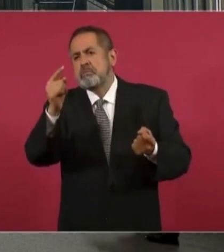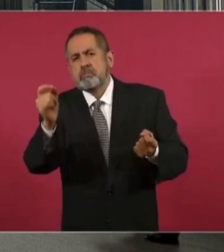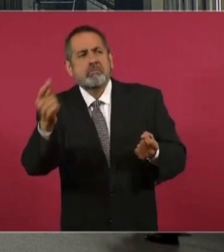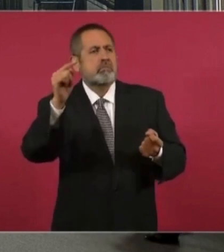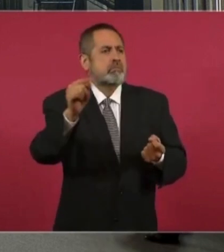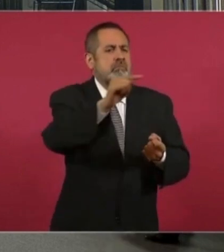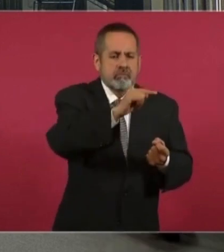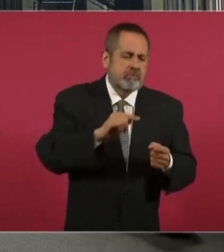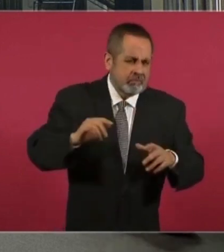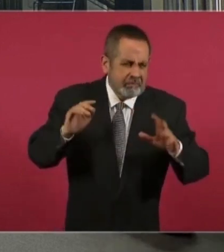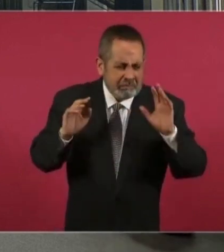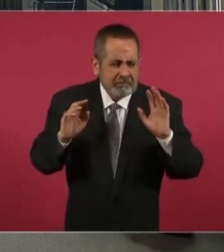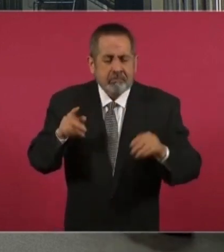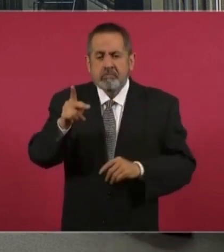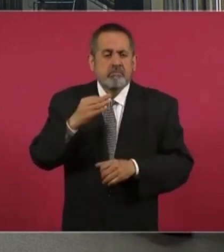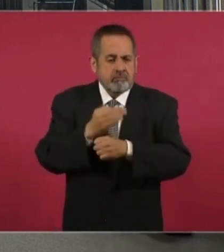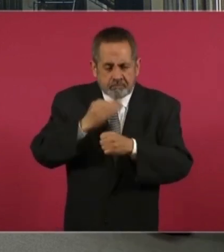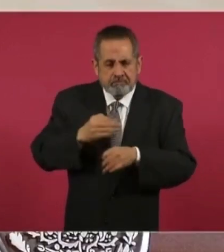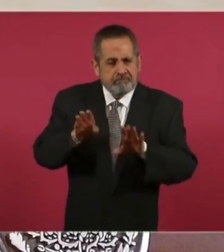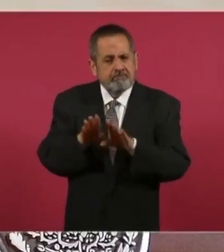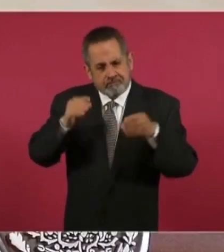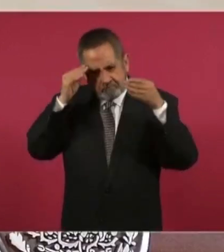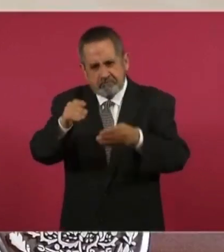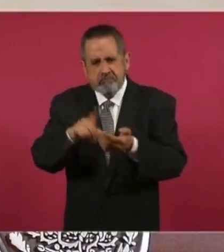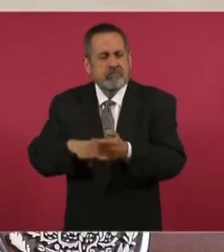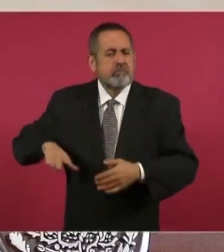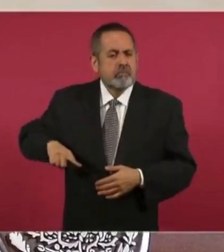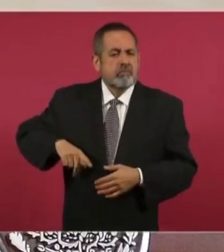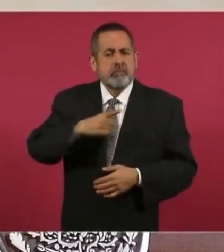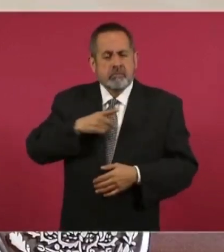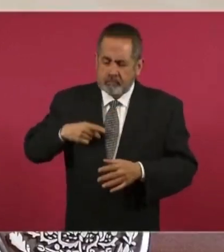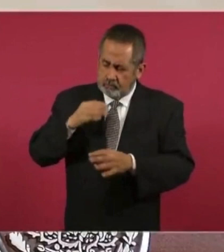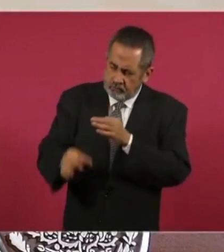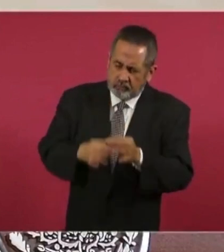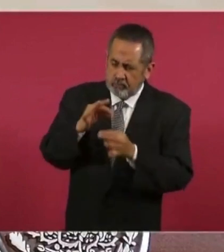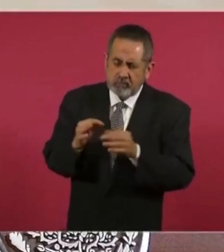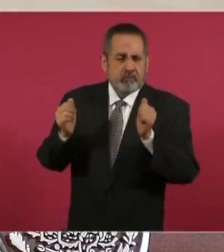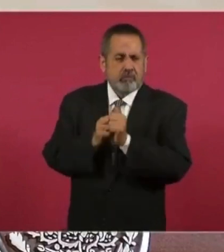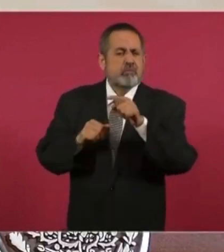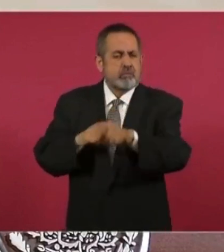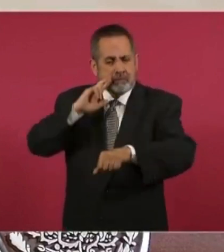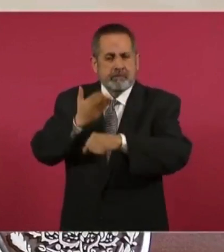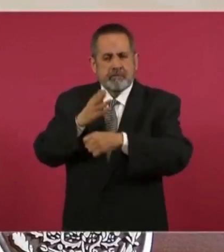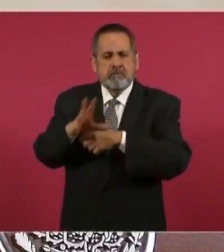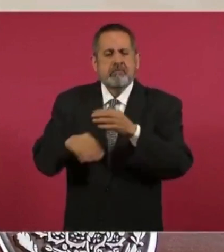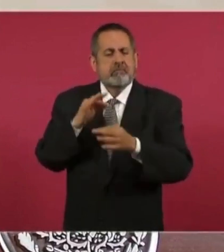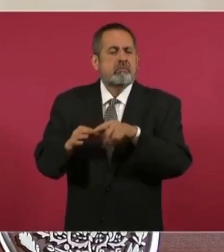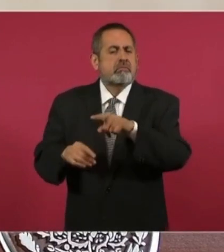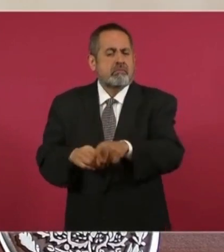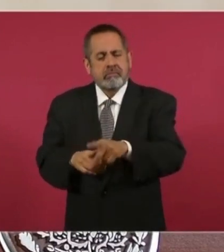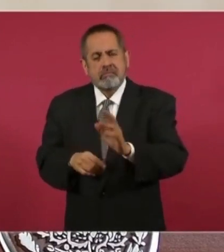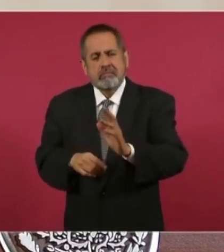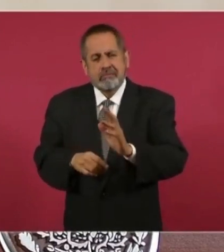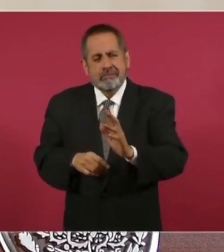que estamos buscando es que el Estado cumpla con su responsabilidad de